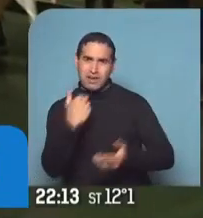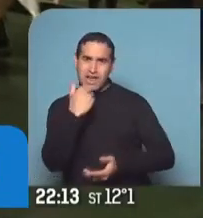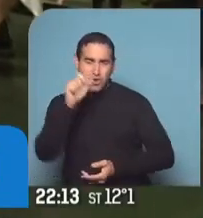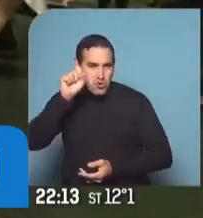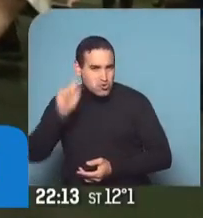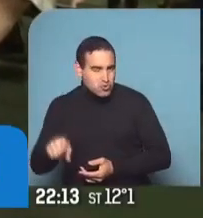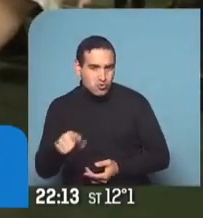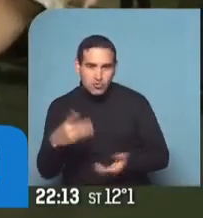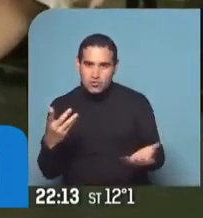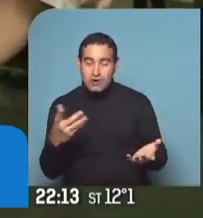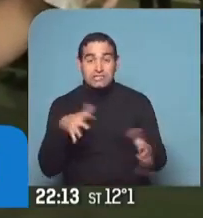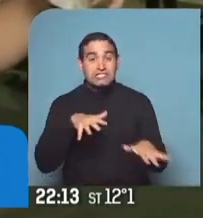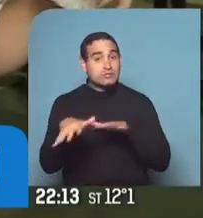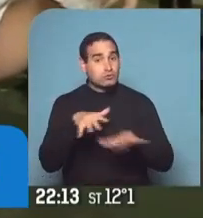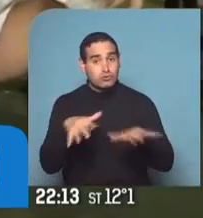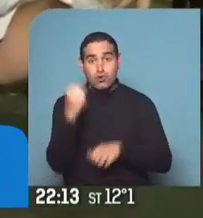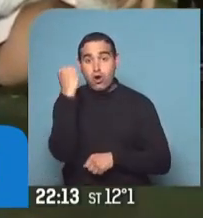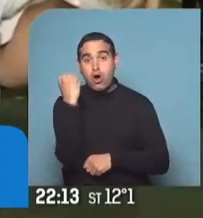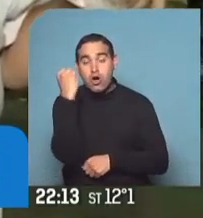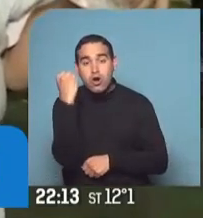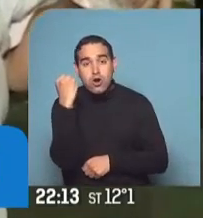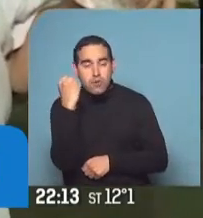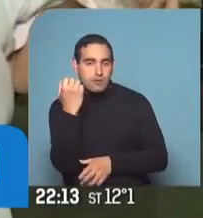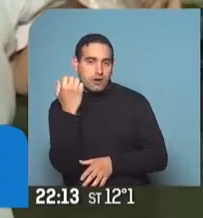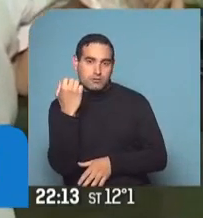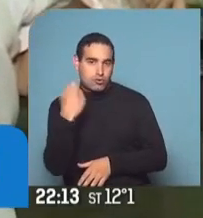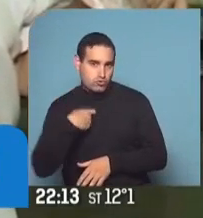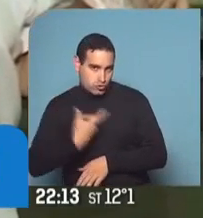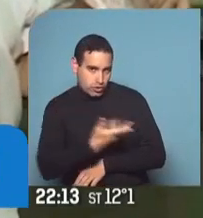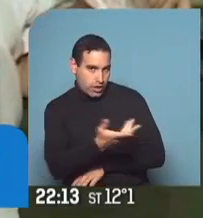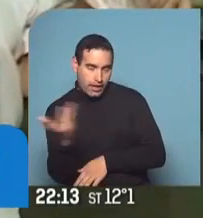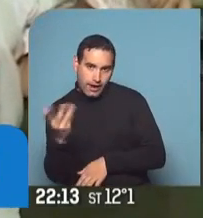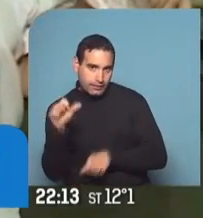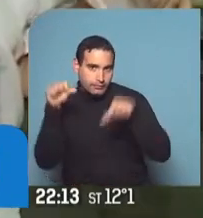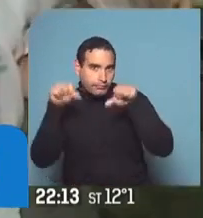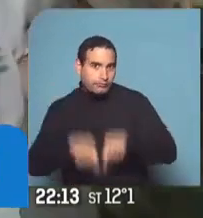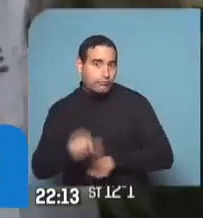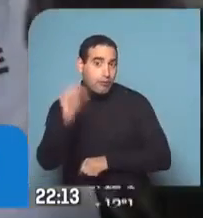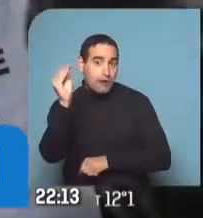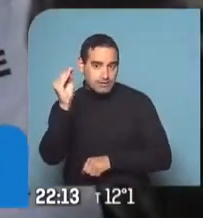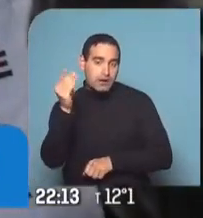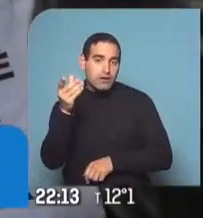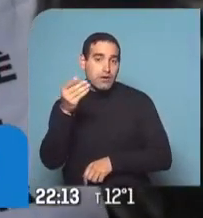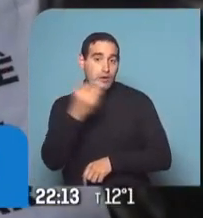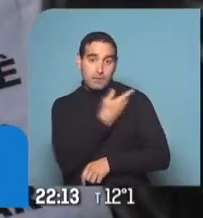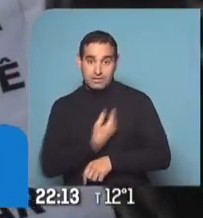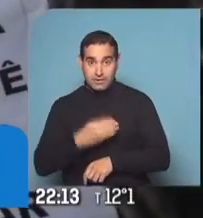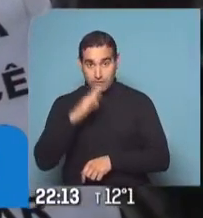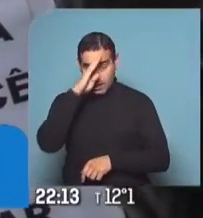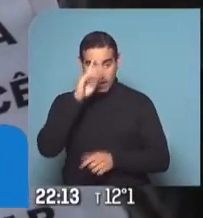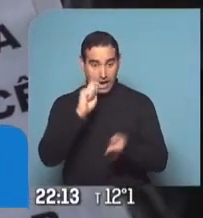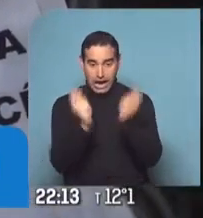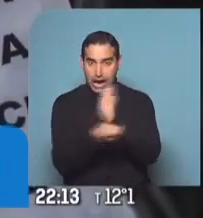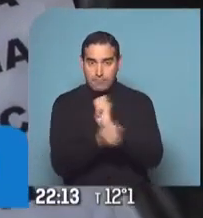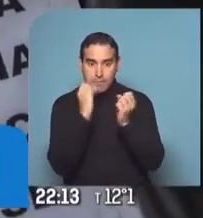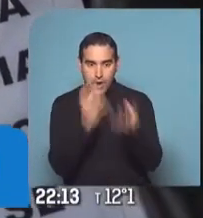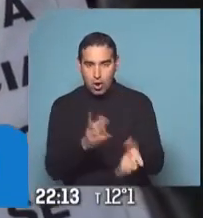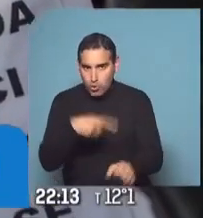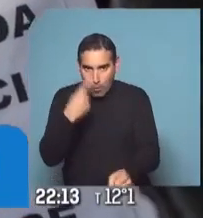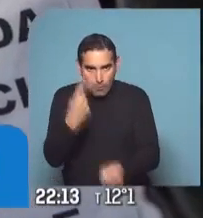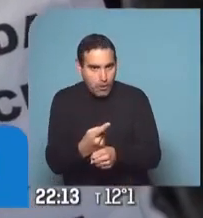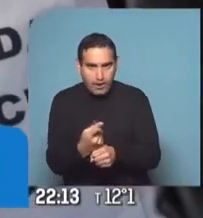la situación económica y socioeconómica muy mala que atraviesa Brasil y que Bolsonaro ciertamente no pudo revertir. Hay un aumento